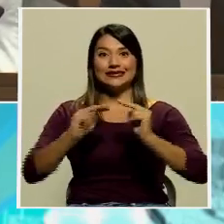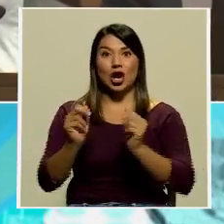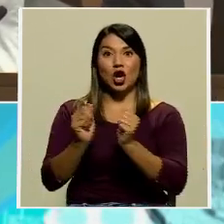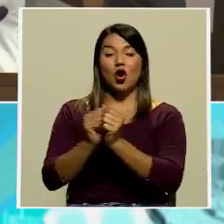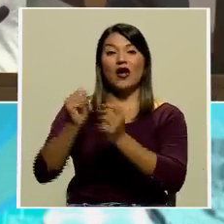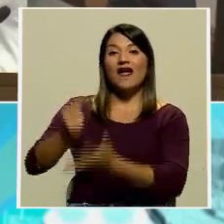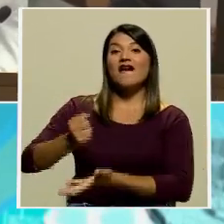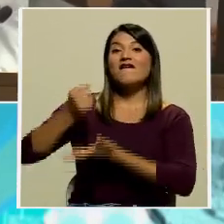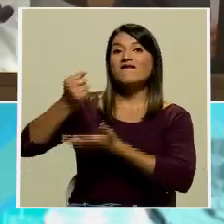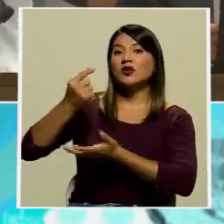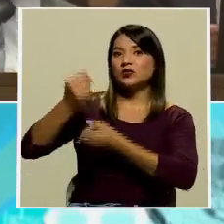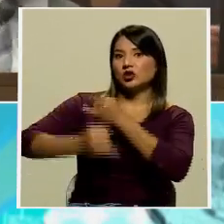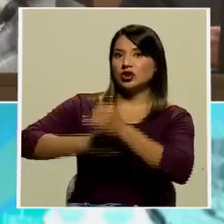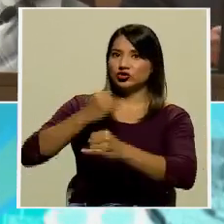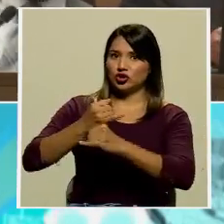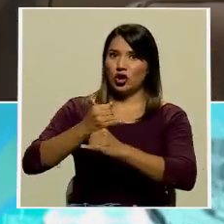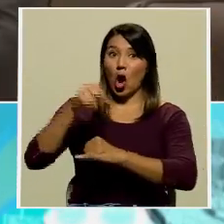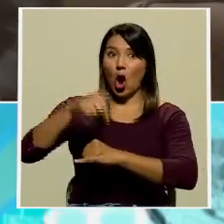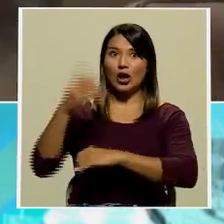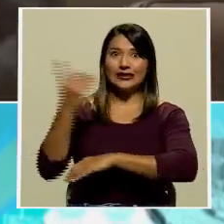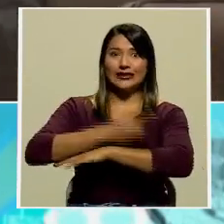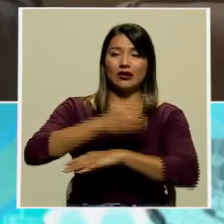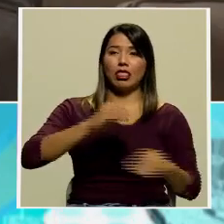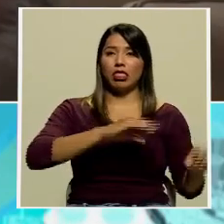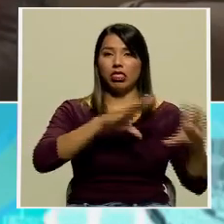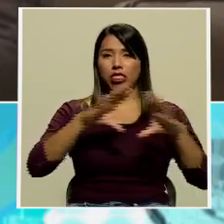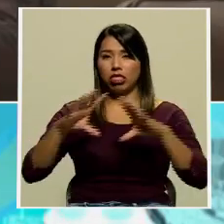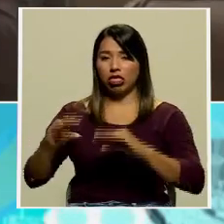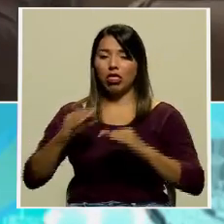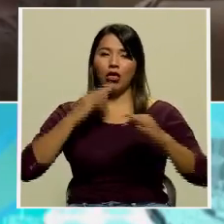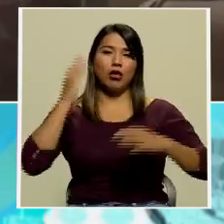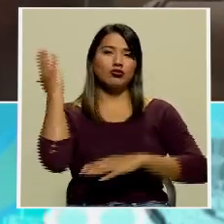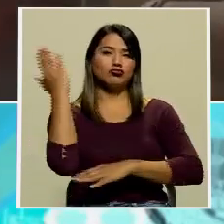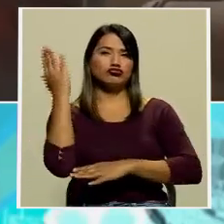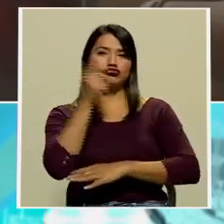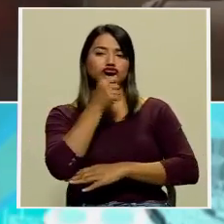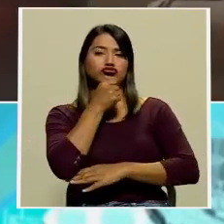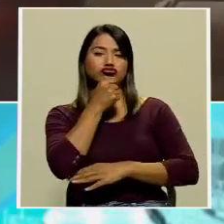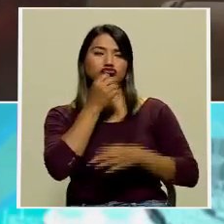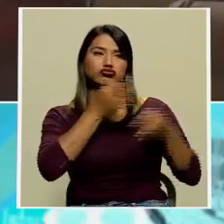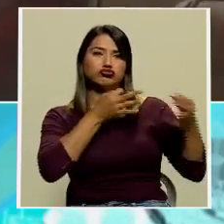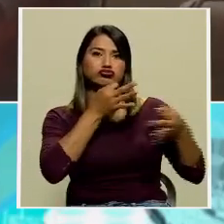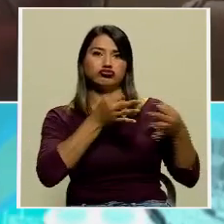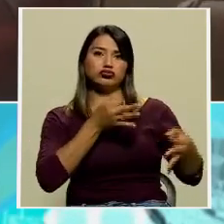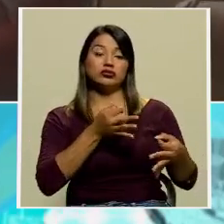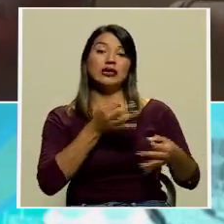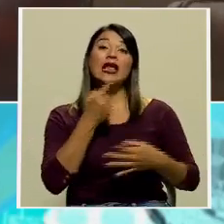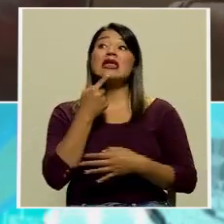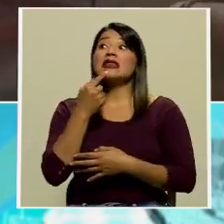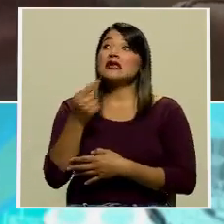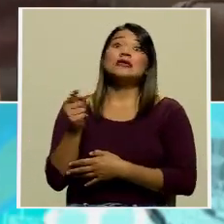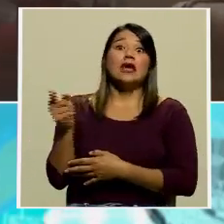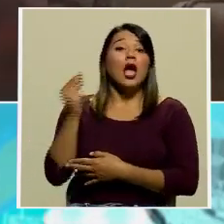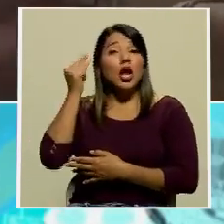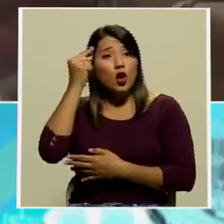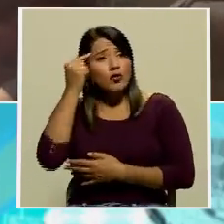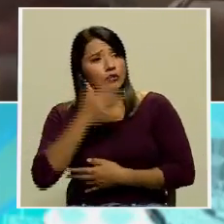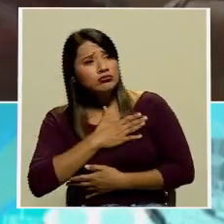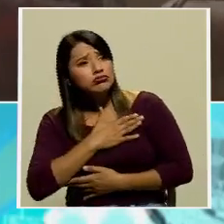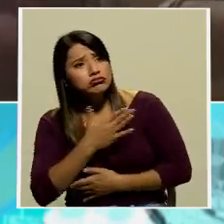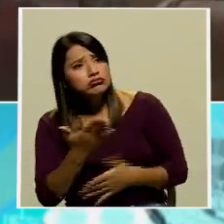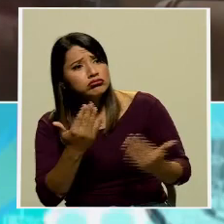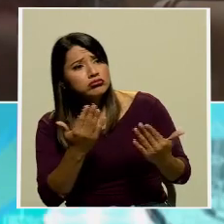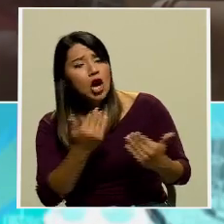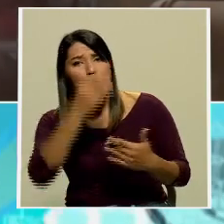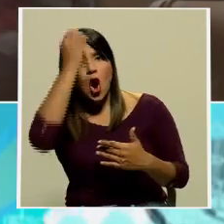una encerrona pues bastante extensa. También expuso que ellos están dispuestos a escuchar las diferentes opiniones